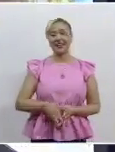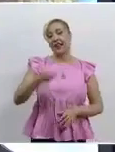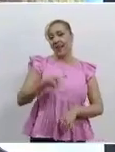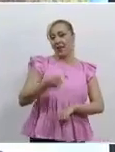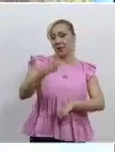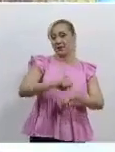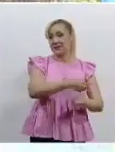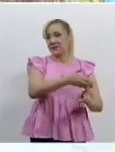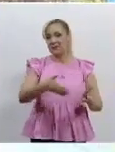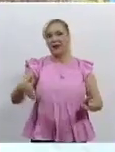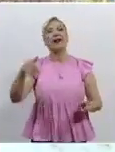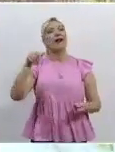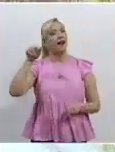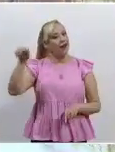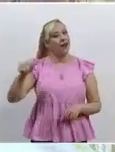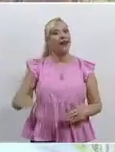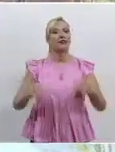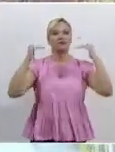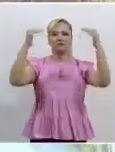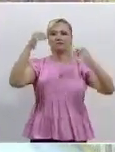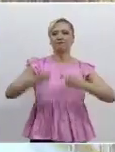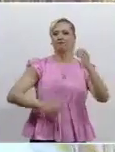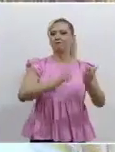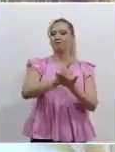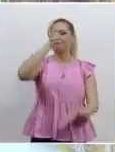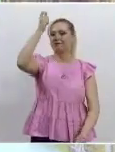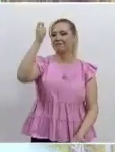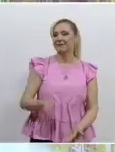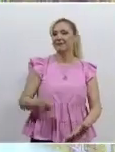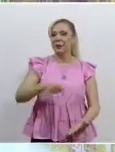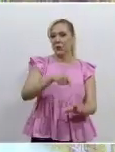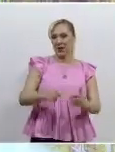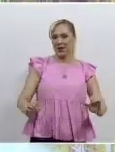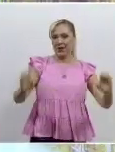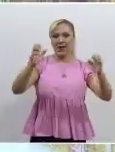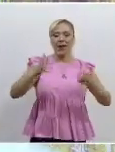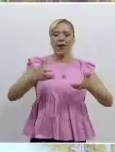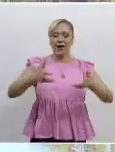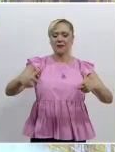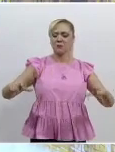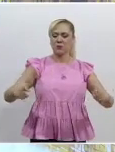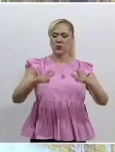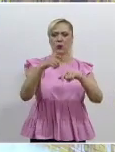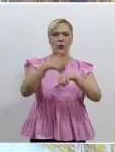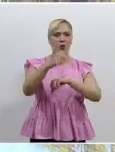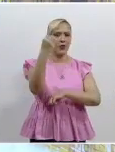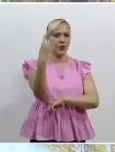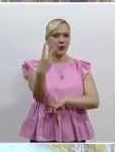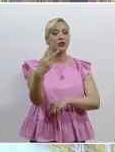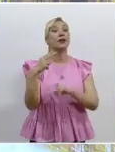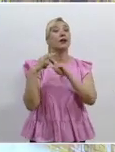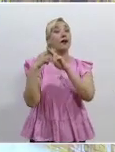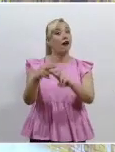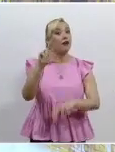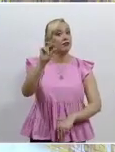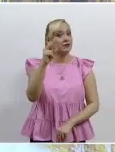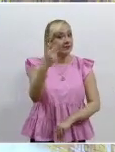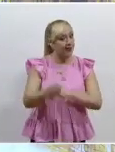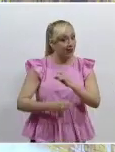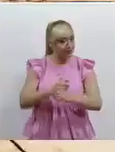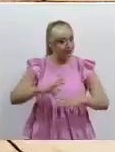Esta semana el edificio sede de la Suprema Corte de Justicia de la Nación, ubicado en Pino Suárez número 2, cumplió 82 años de haber